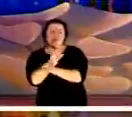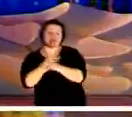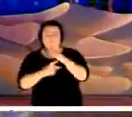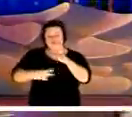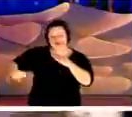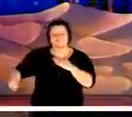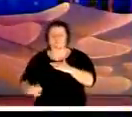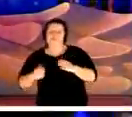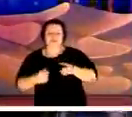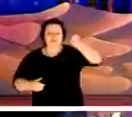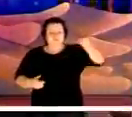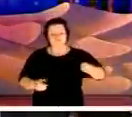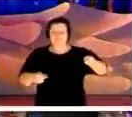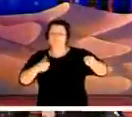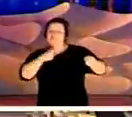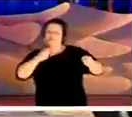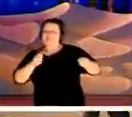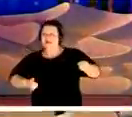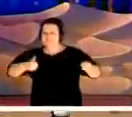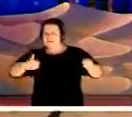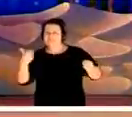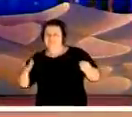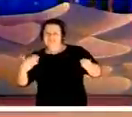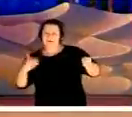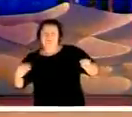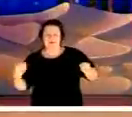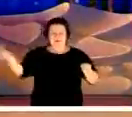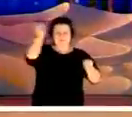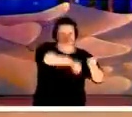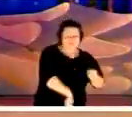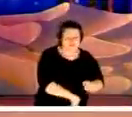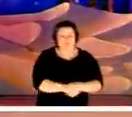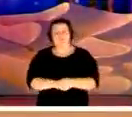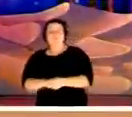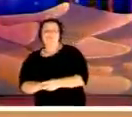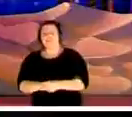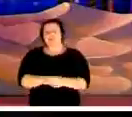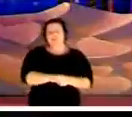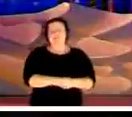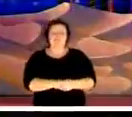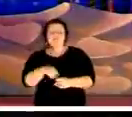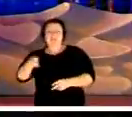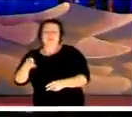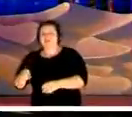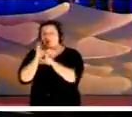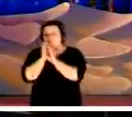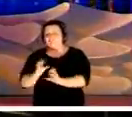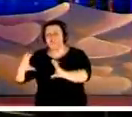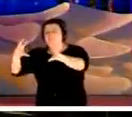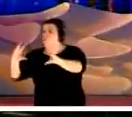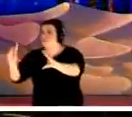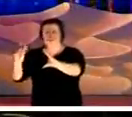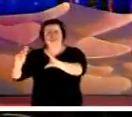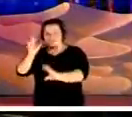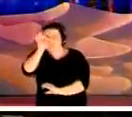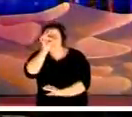a la tropical. Hay un bidón de aceite que alguien tiró, esto no es un peclobo, es un condón. Ahora toda Canarias a